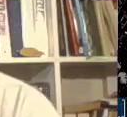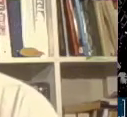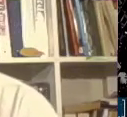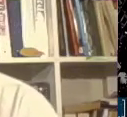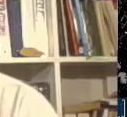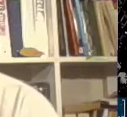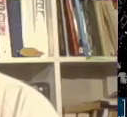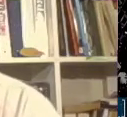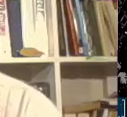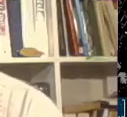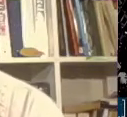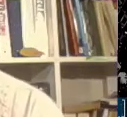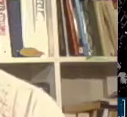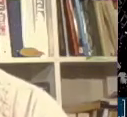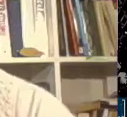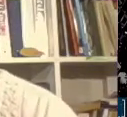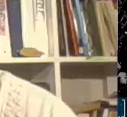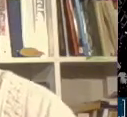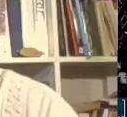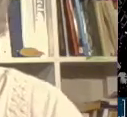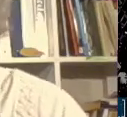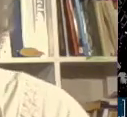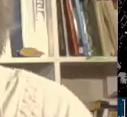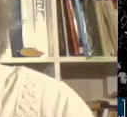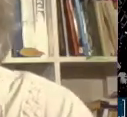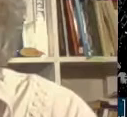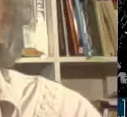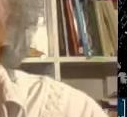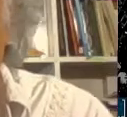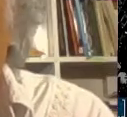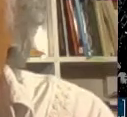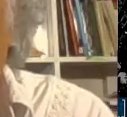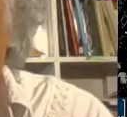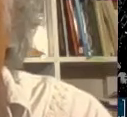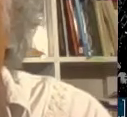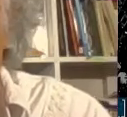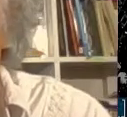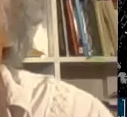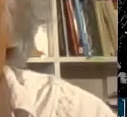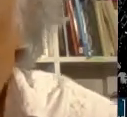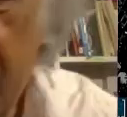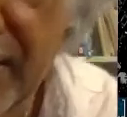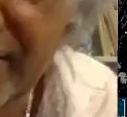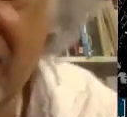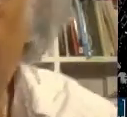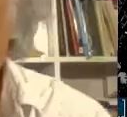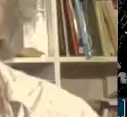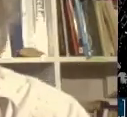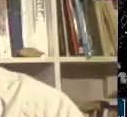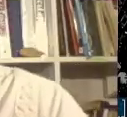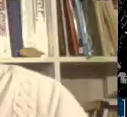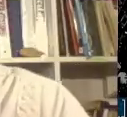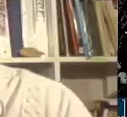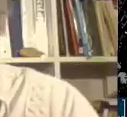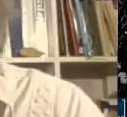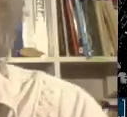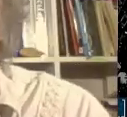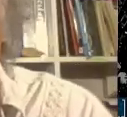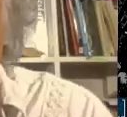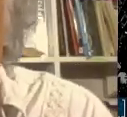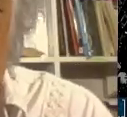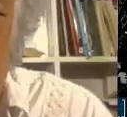sobresaliente de esto del coronavirus, pues lo pondremos. No solamente la conferencia de Gatell, sino alguna otra cosa que